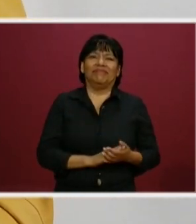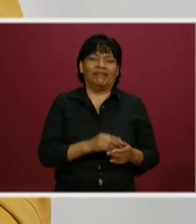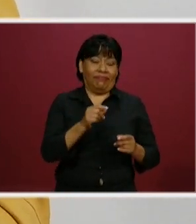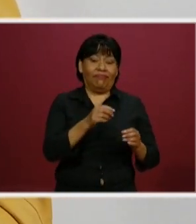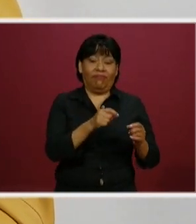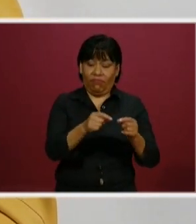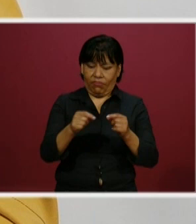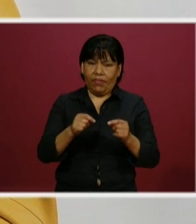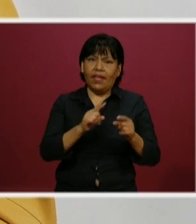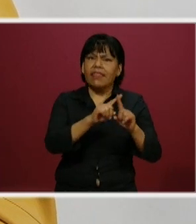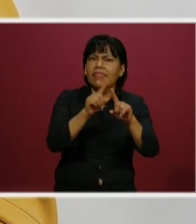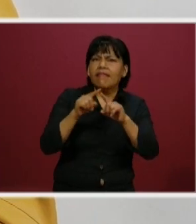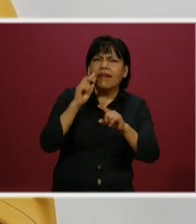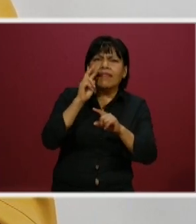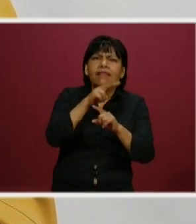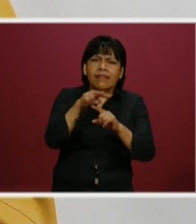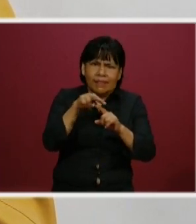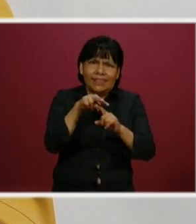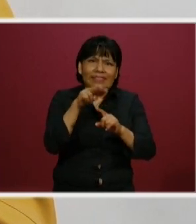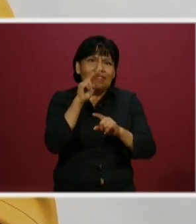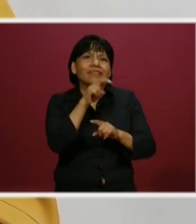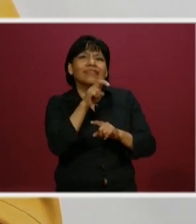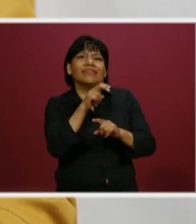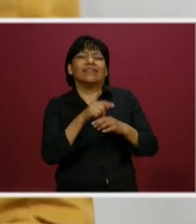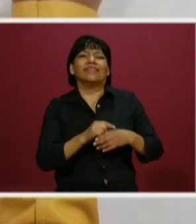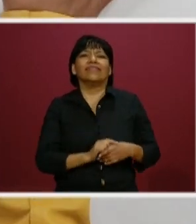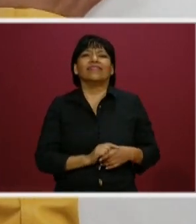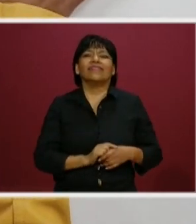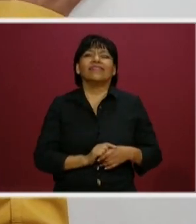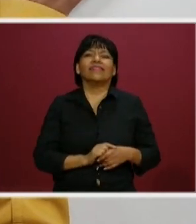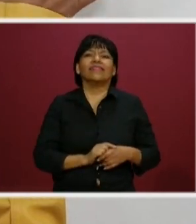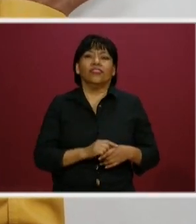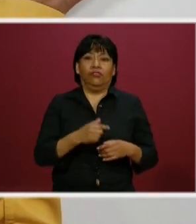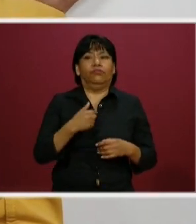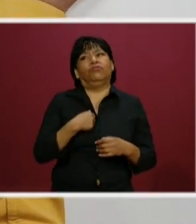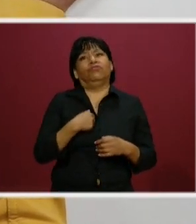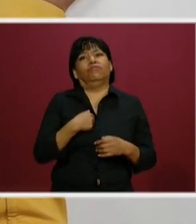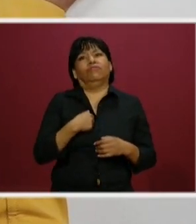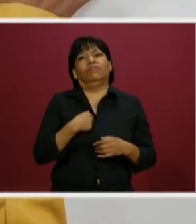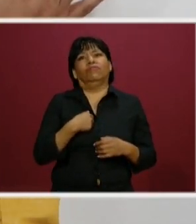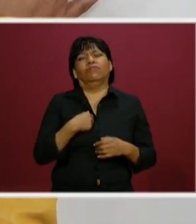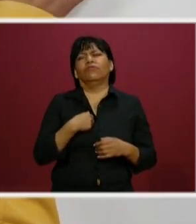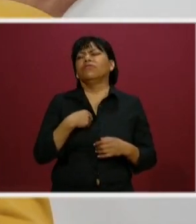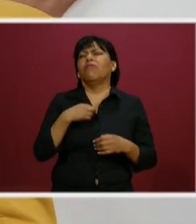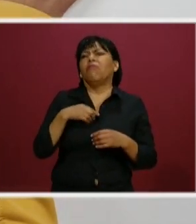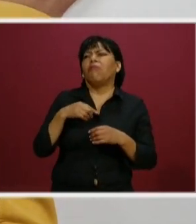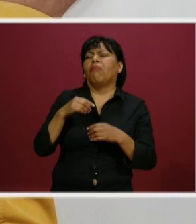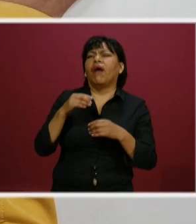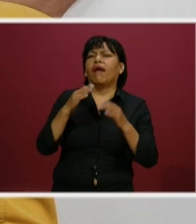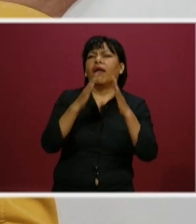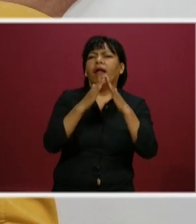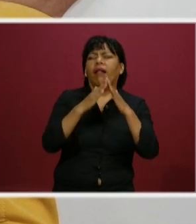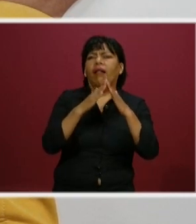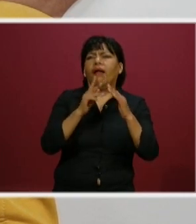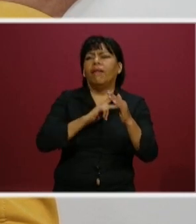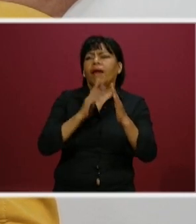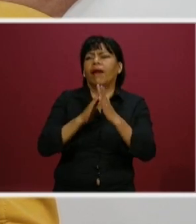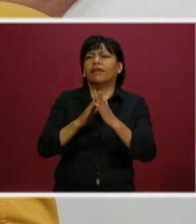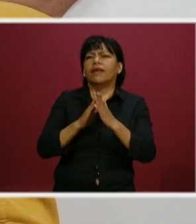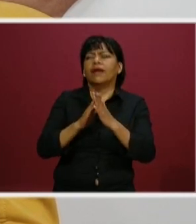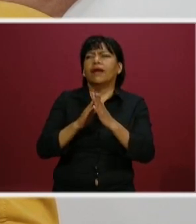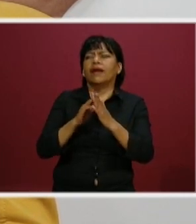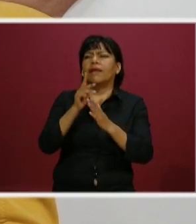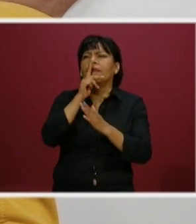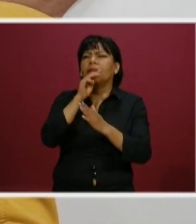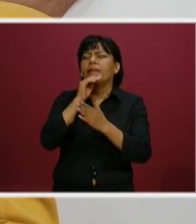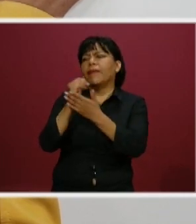estas tapitas que tú estás viendo aquí las yo yo la recolecta en casita con ayuda de